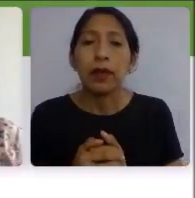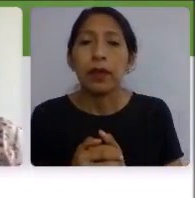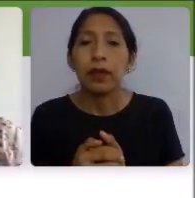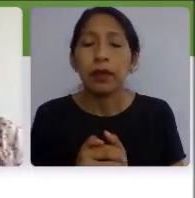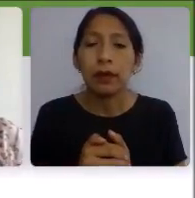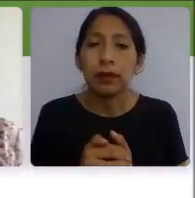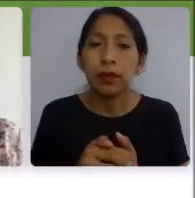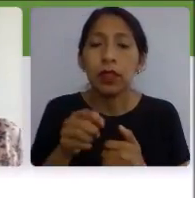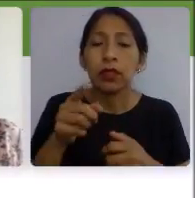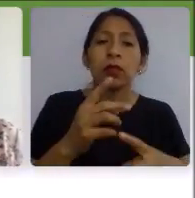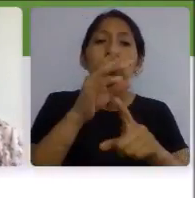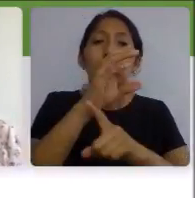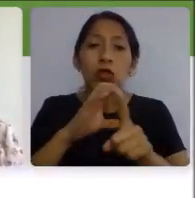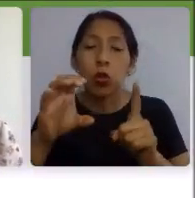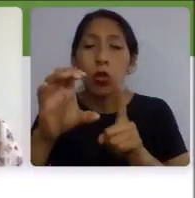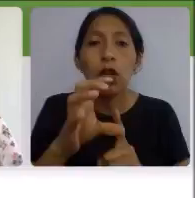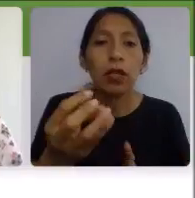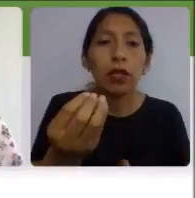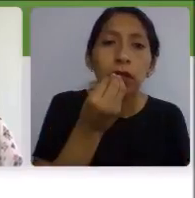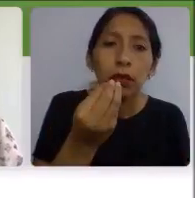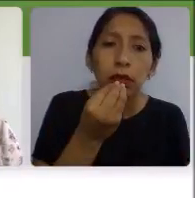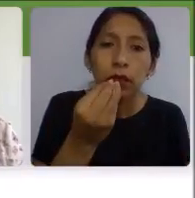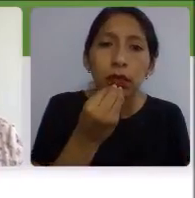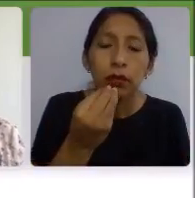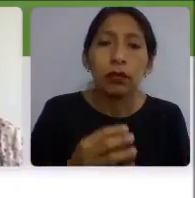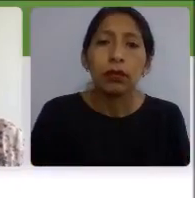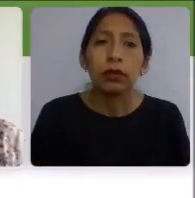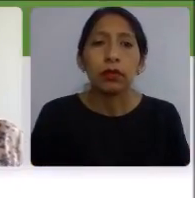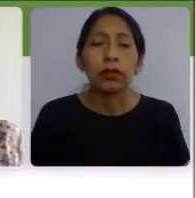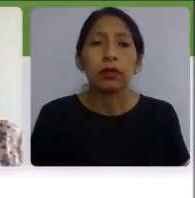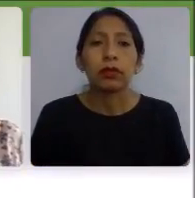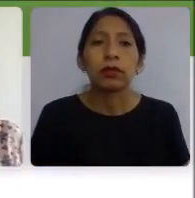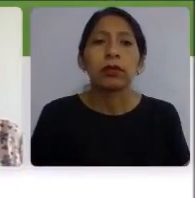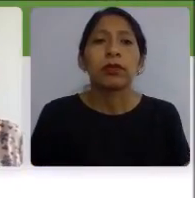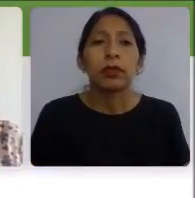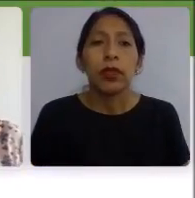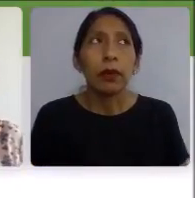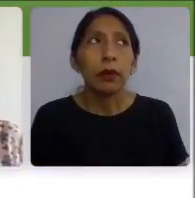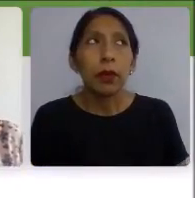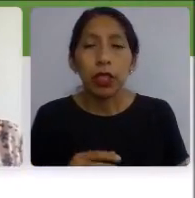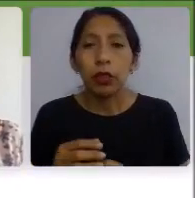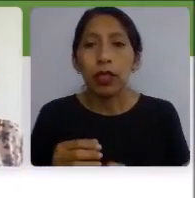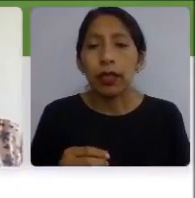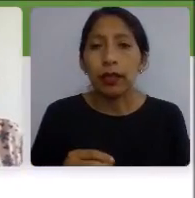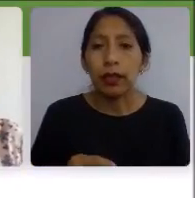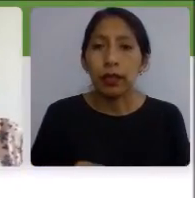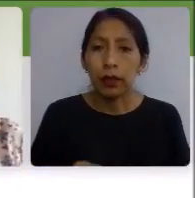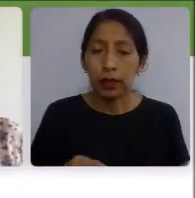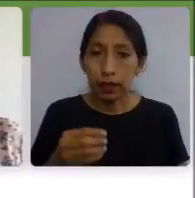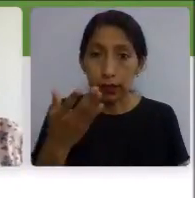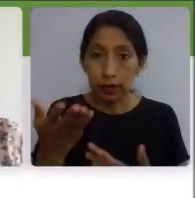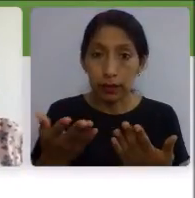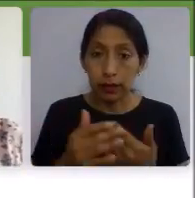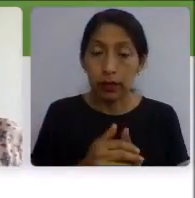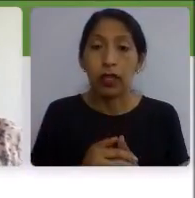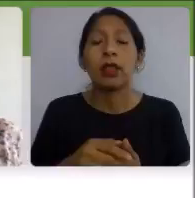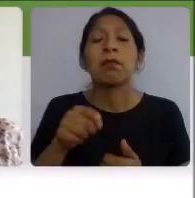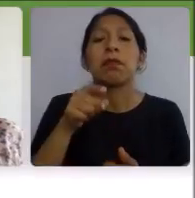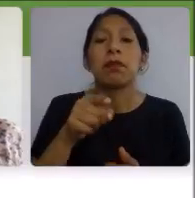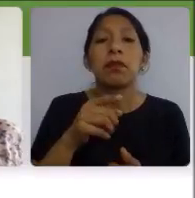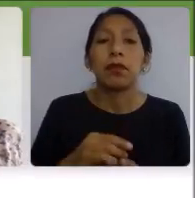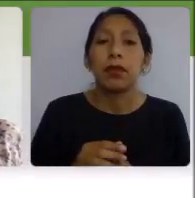ya sea cultural, urbano, gastronómico, me voy, digamos, a Londres. Son ejemplos que les doy, pero que son muy, muy certeros,